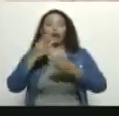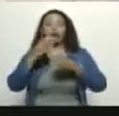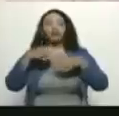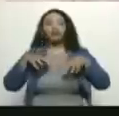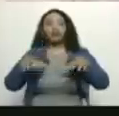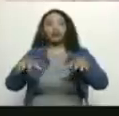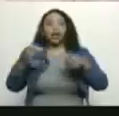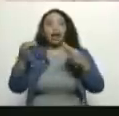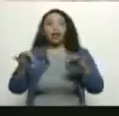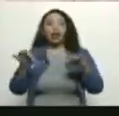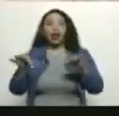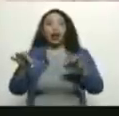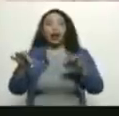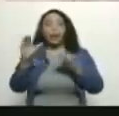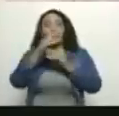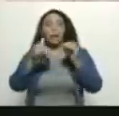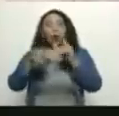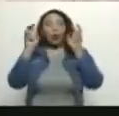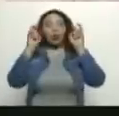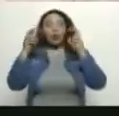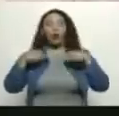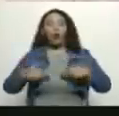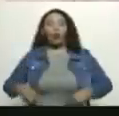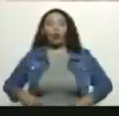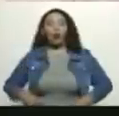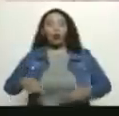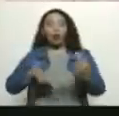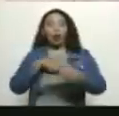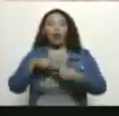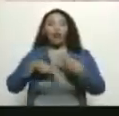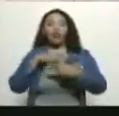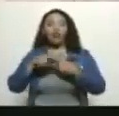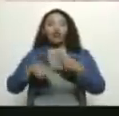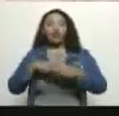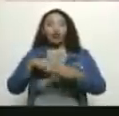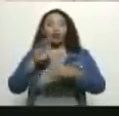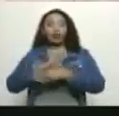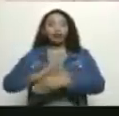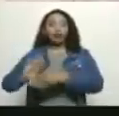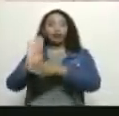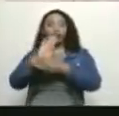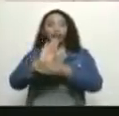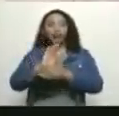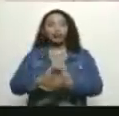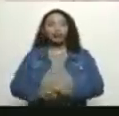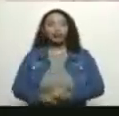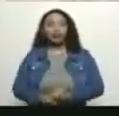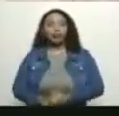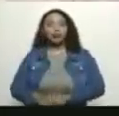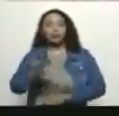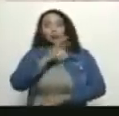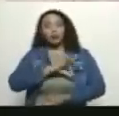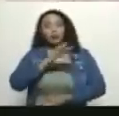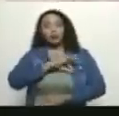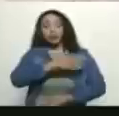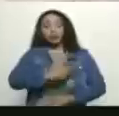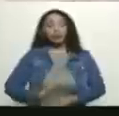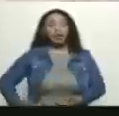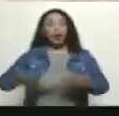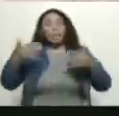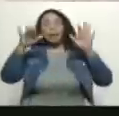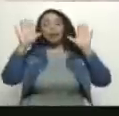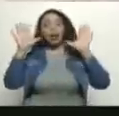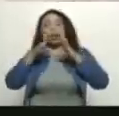naturales, bajo un carácter humanista, revolucionario y de protección. Señor presidente, a pesar de